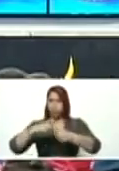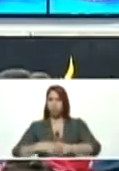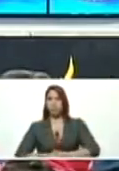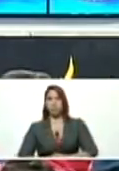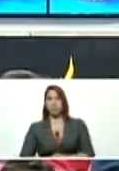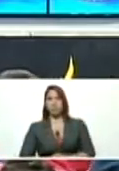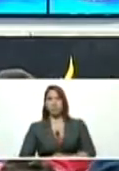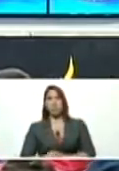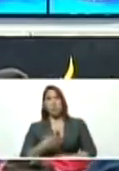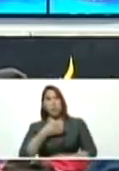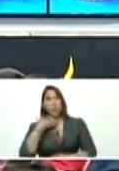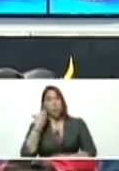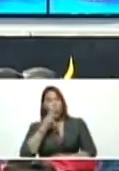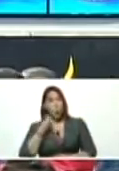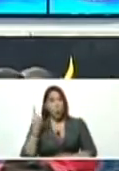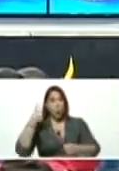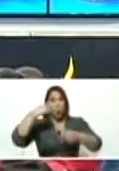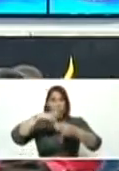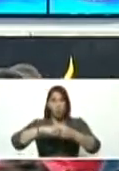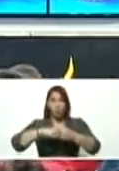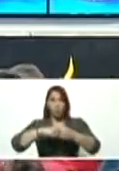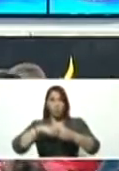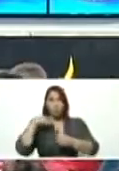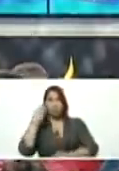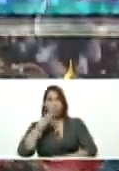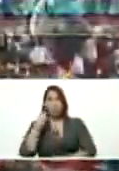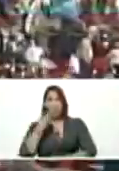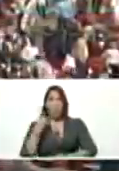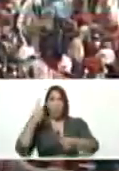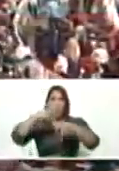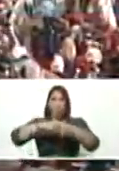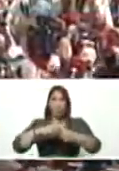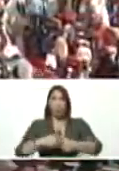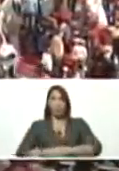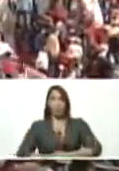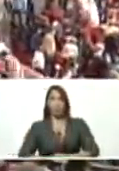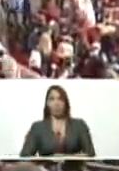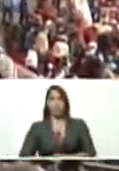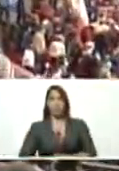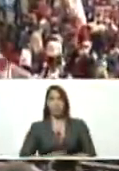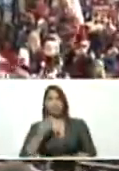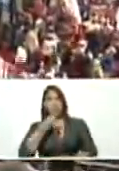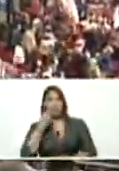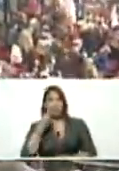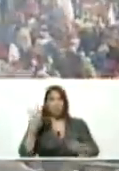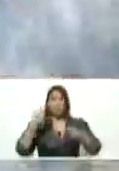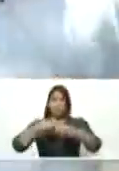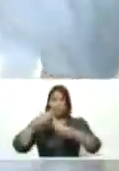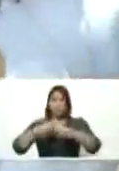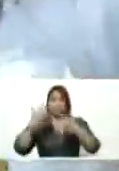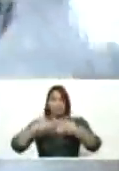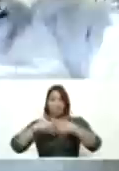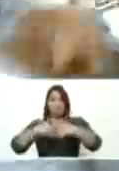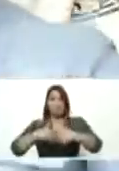la juventud la juventud juventud petrolera